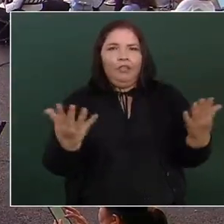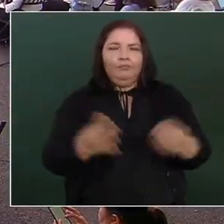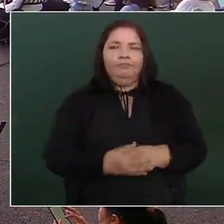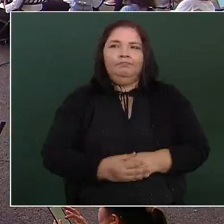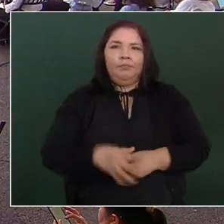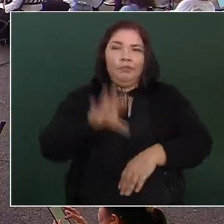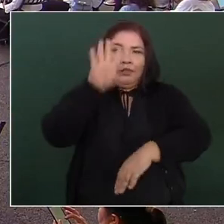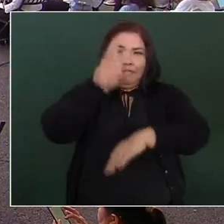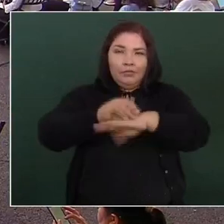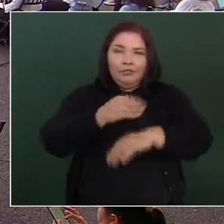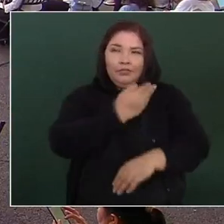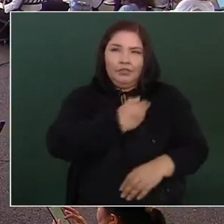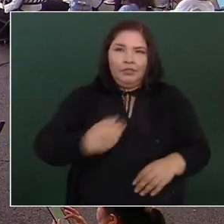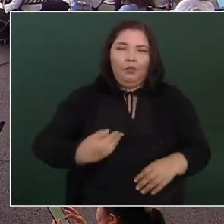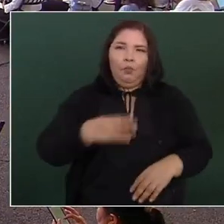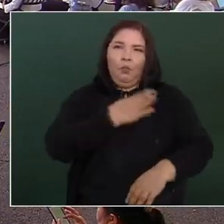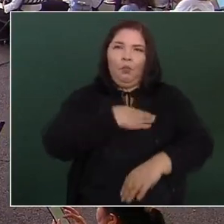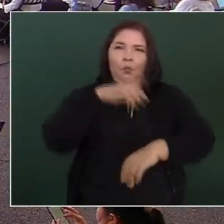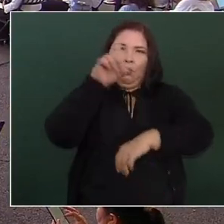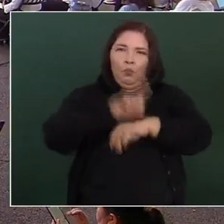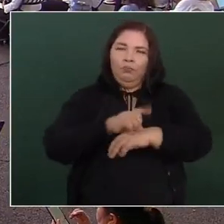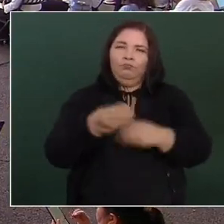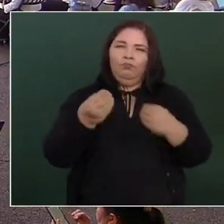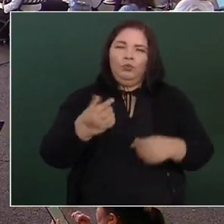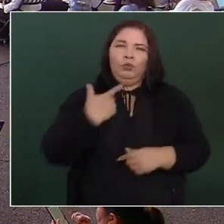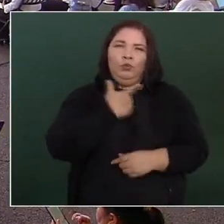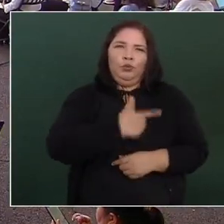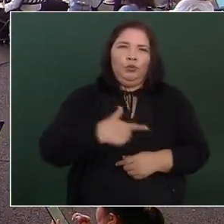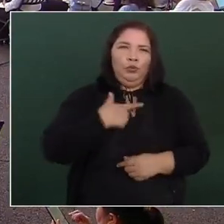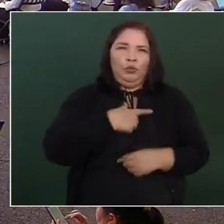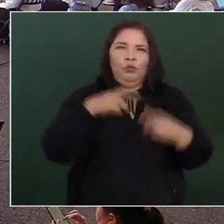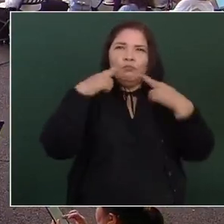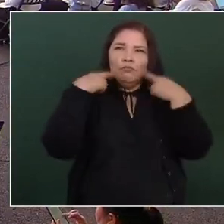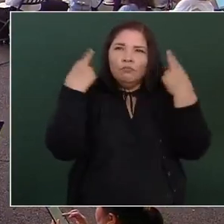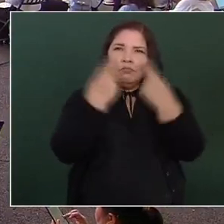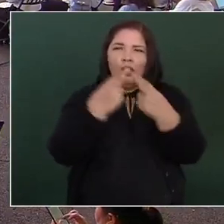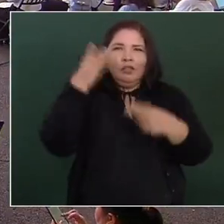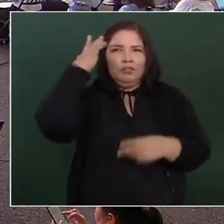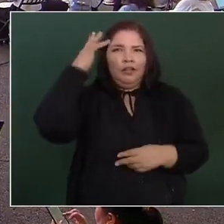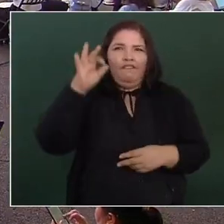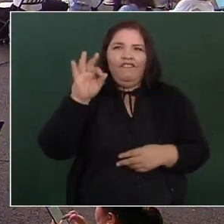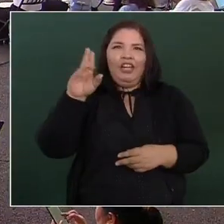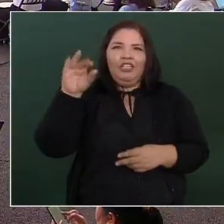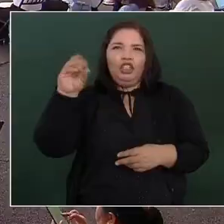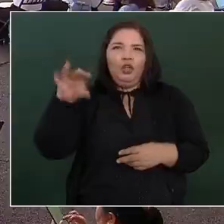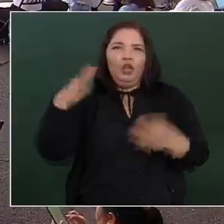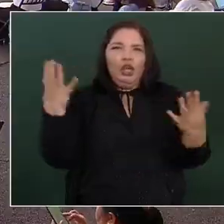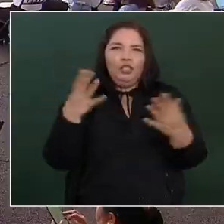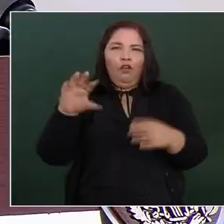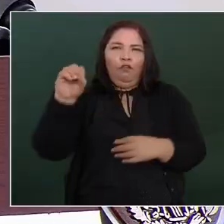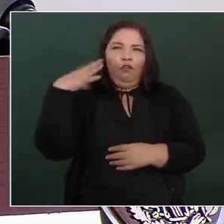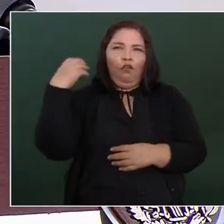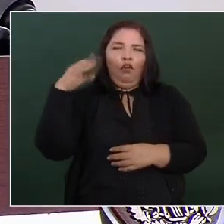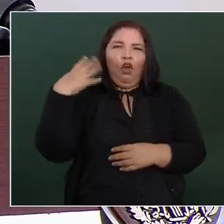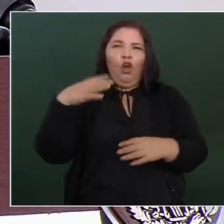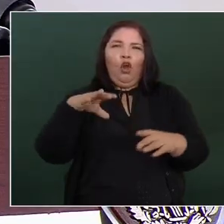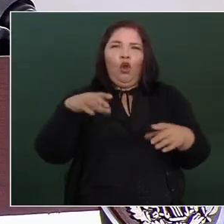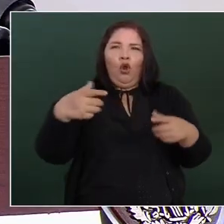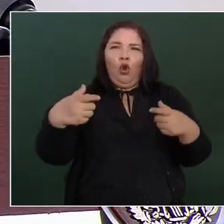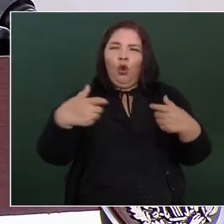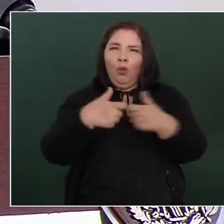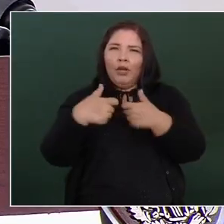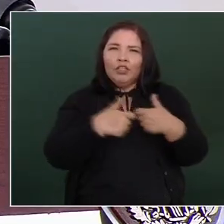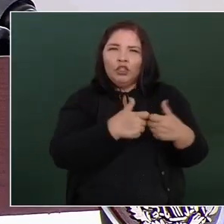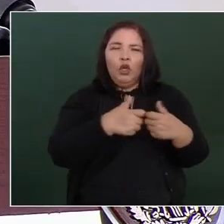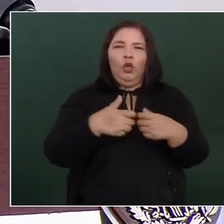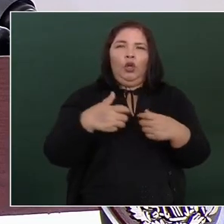Permiso, muy buenos días. Con mucho gusto. La reunión de San Francisco es el Foro de Cooperación Económica para